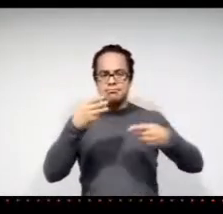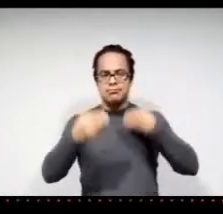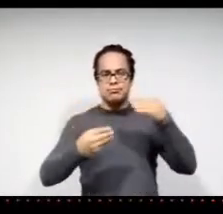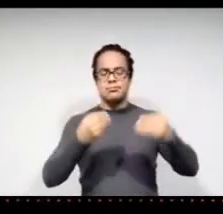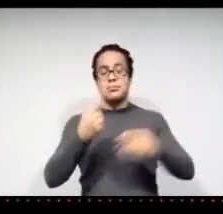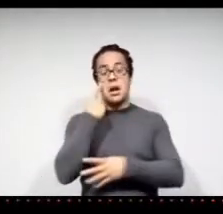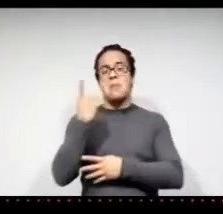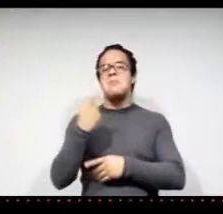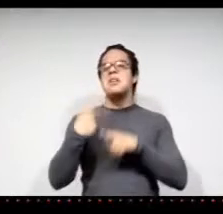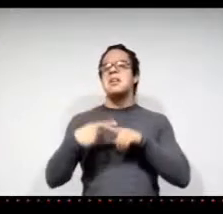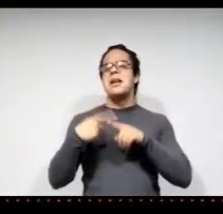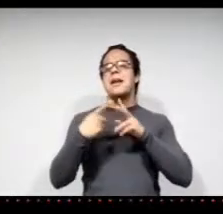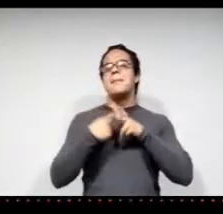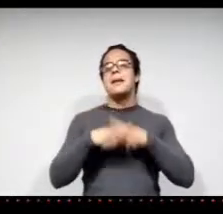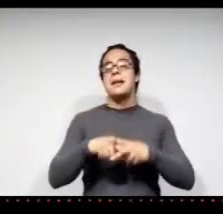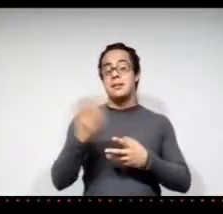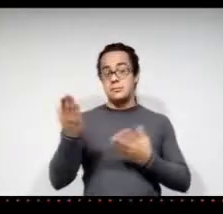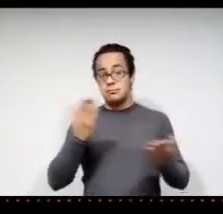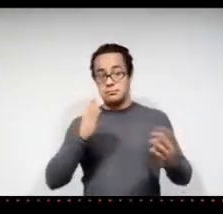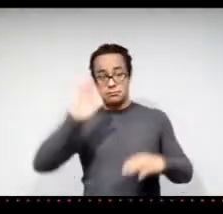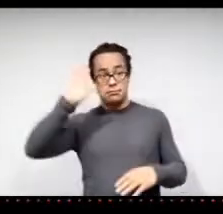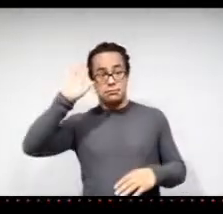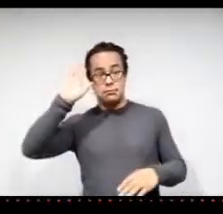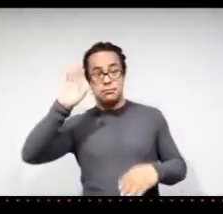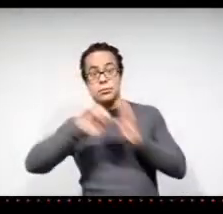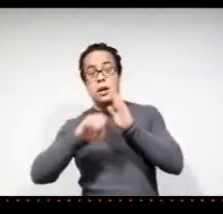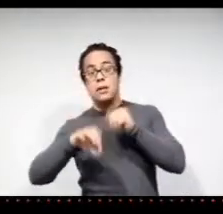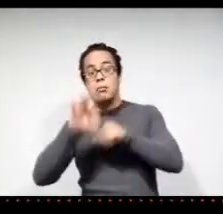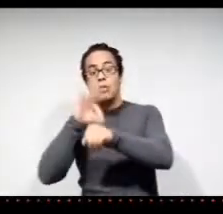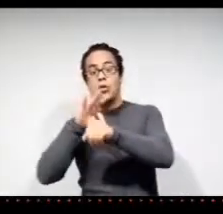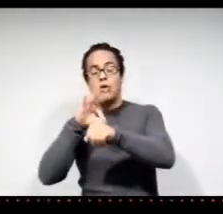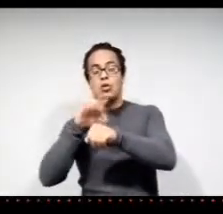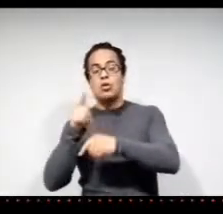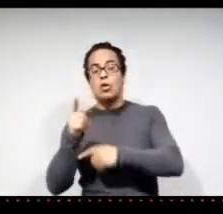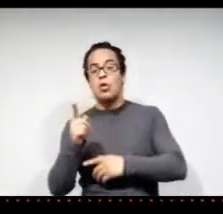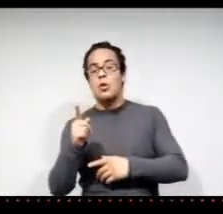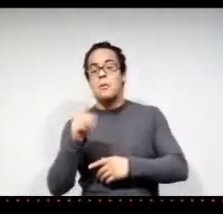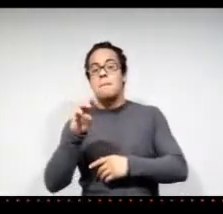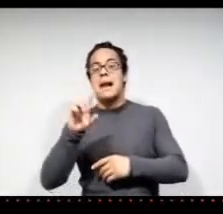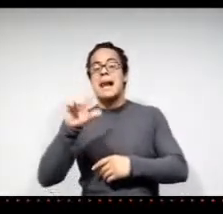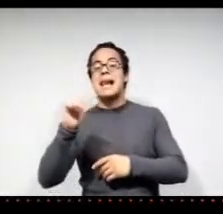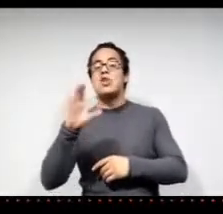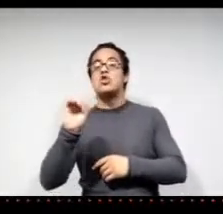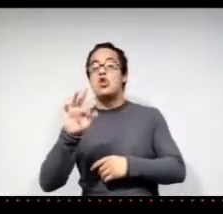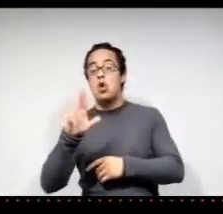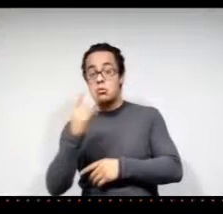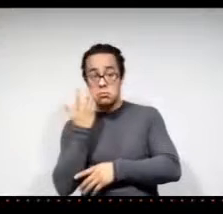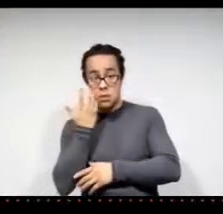quiere comenzar, doctor. Doctor Melchor Sánchez